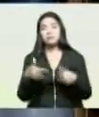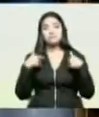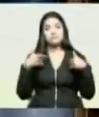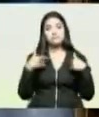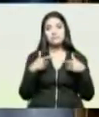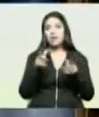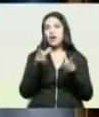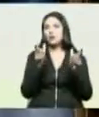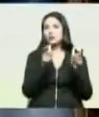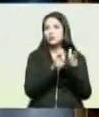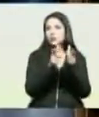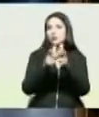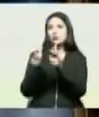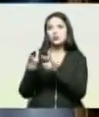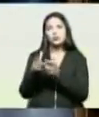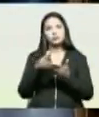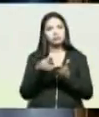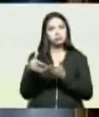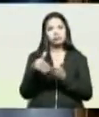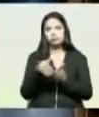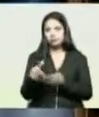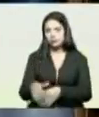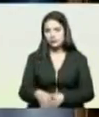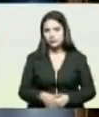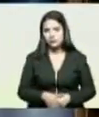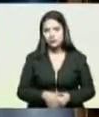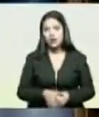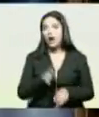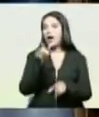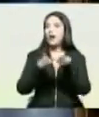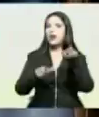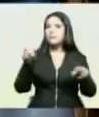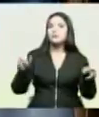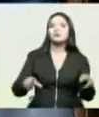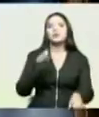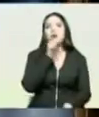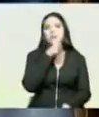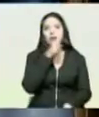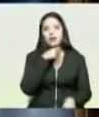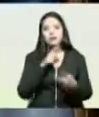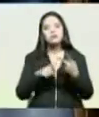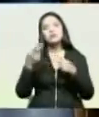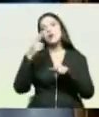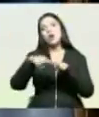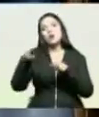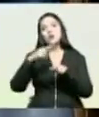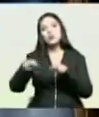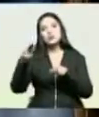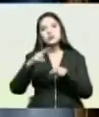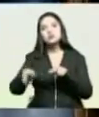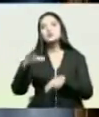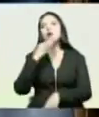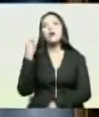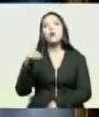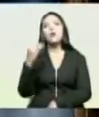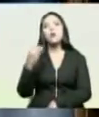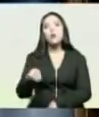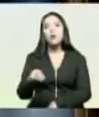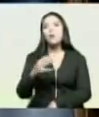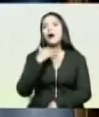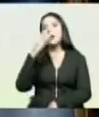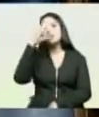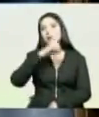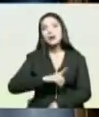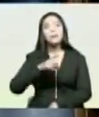a los sectores más vulnerables, a las personas de la tercera edad, a los niños, niñas y adolescentes, a las personas con alguna discapacidad,